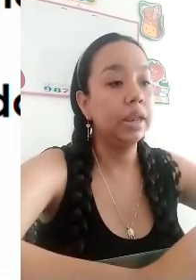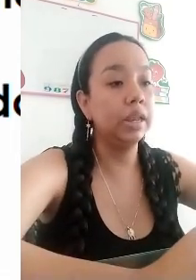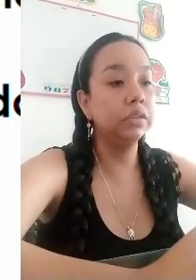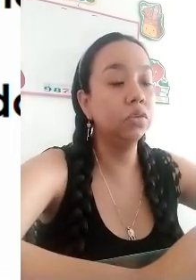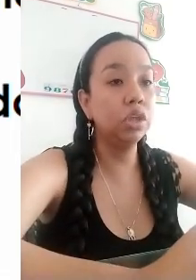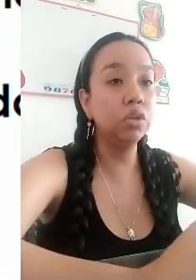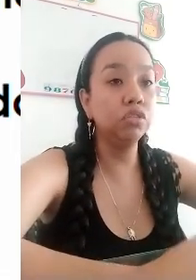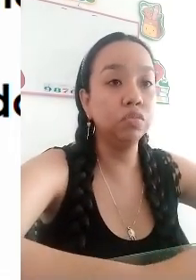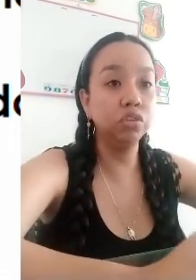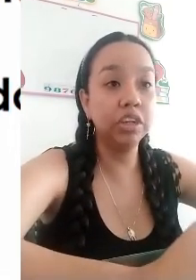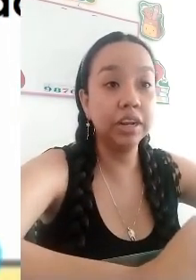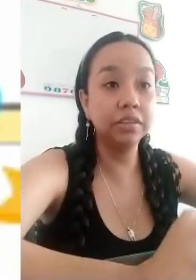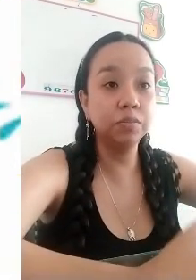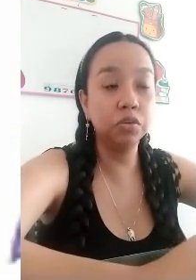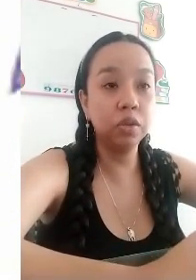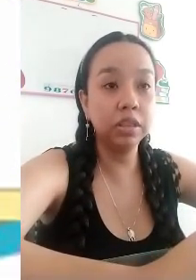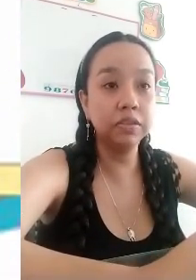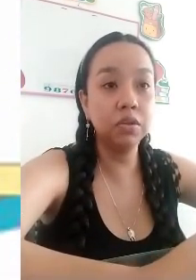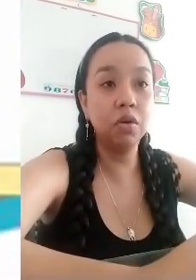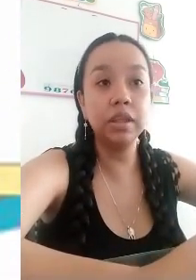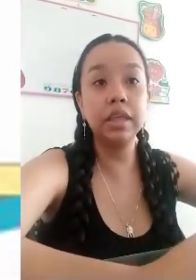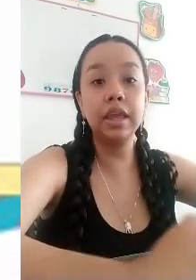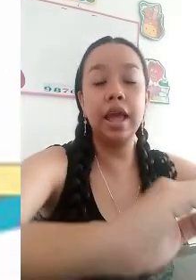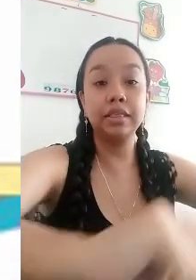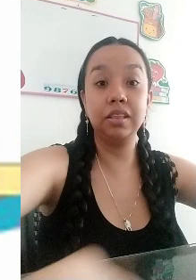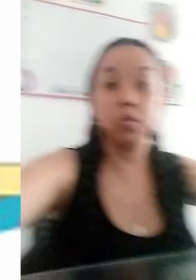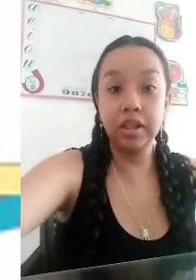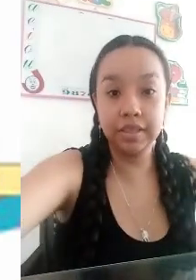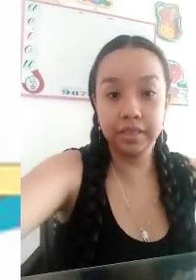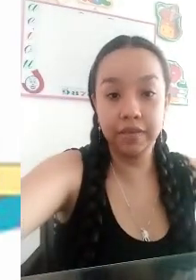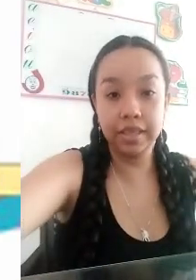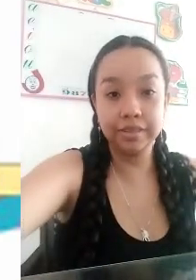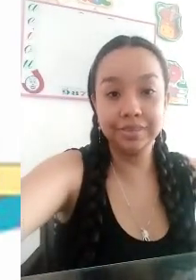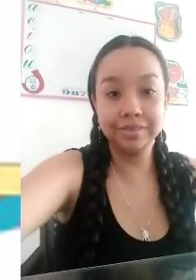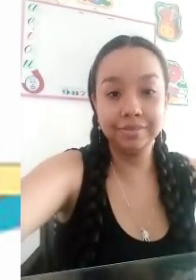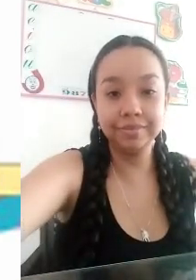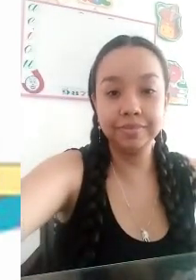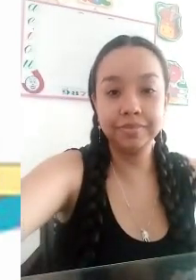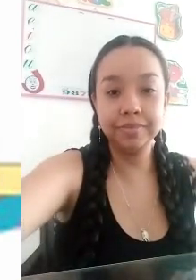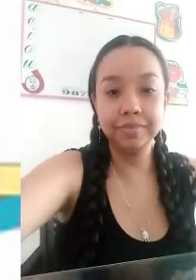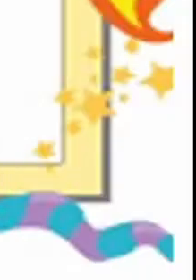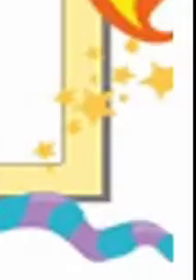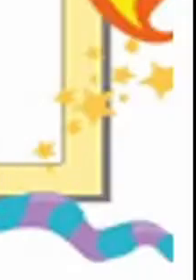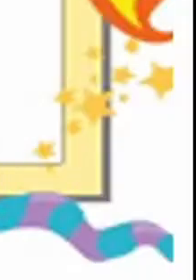lugar? Listo, niños, muchas gracias por su atención y atento a las actividades.